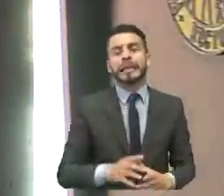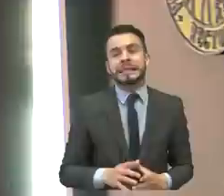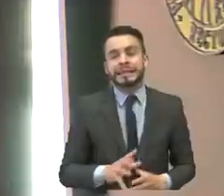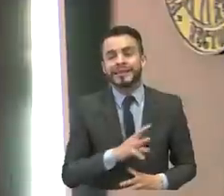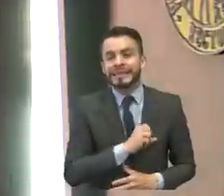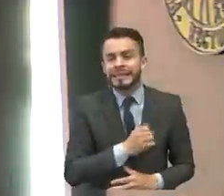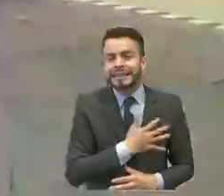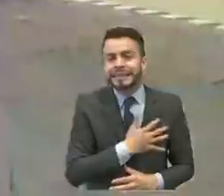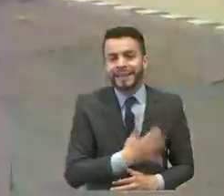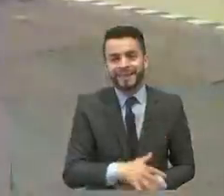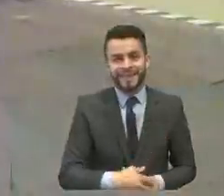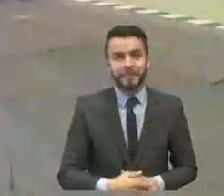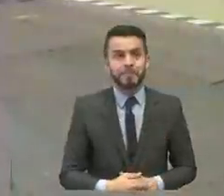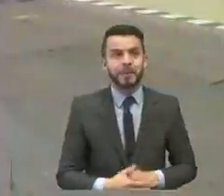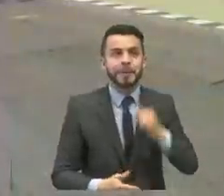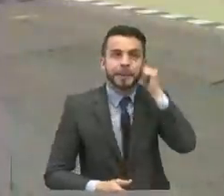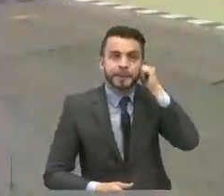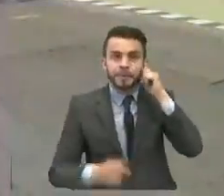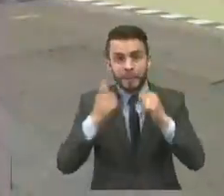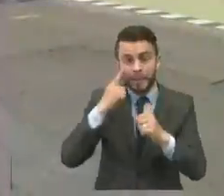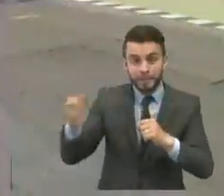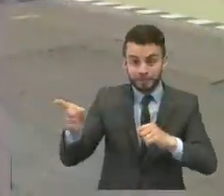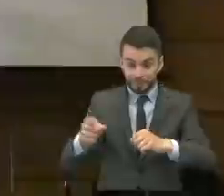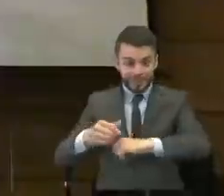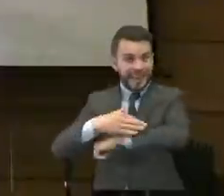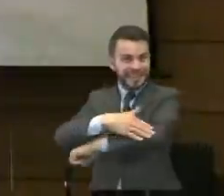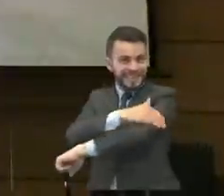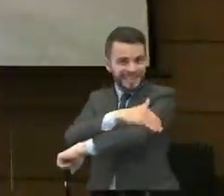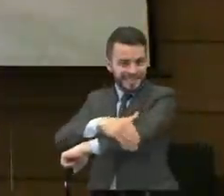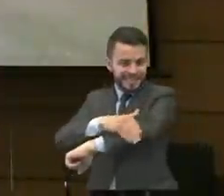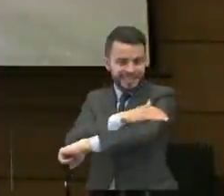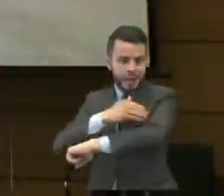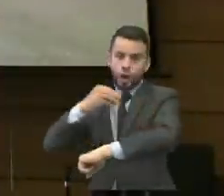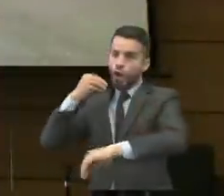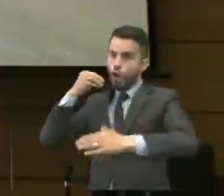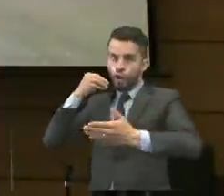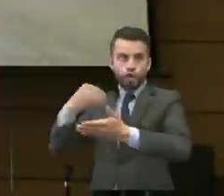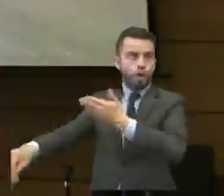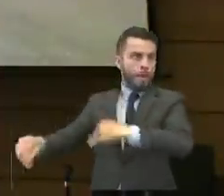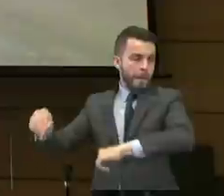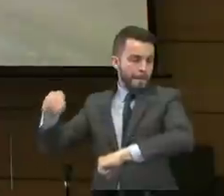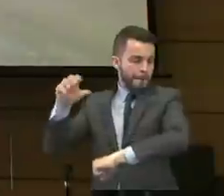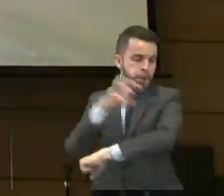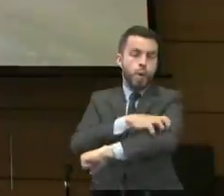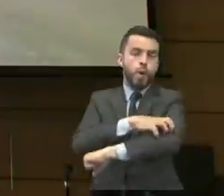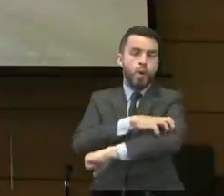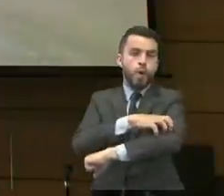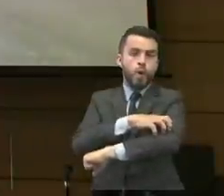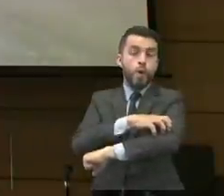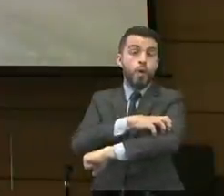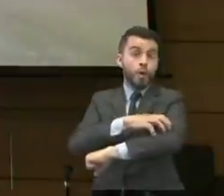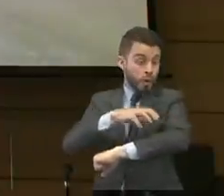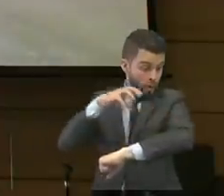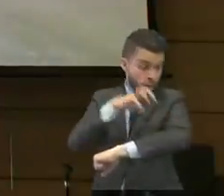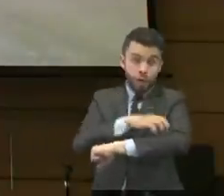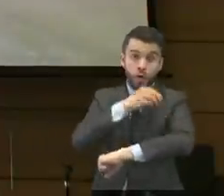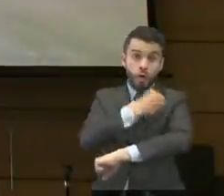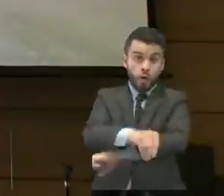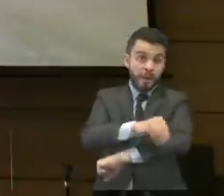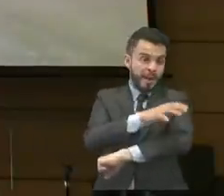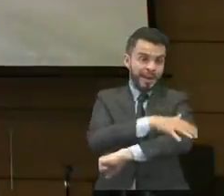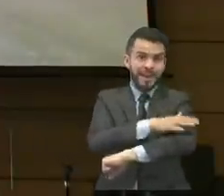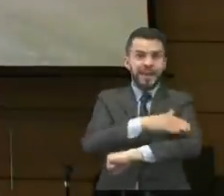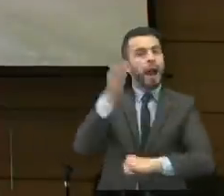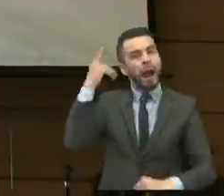Esto se compró, toda esta esquina se compró, va a ser una nueva Plaza Alameda, se compró para que pudiéramos hacer una megaestación